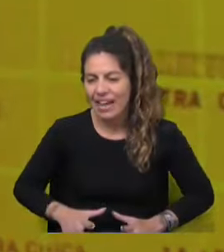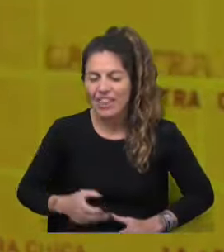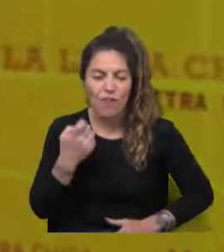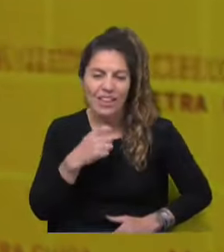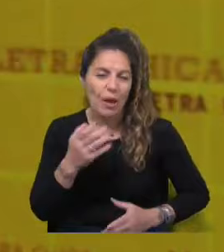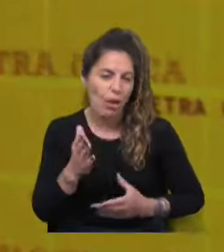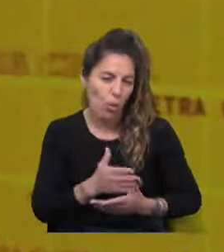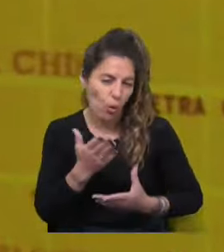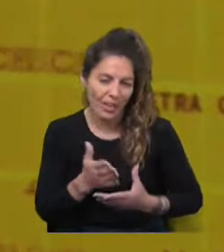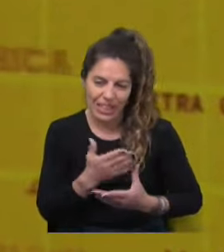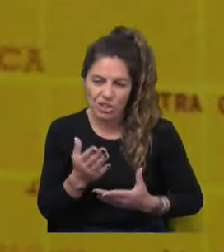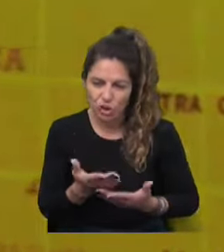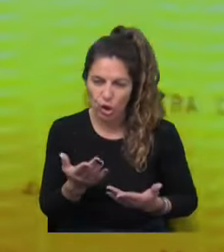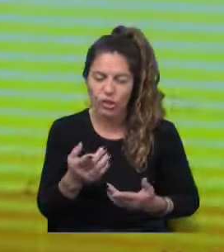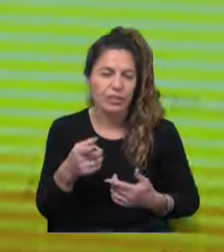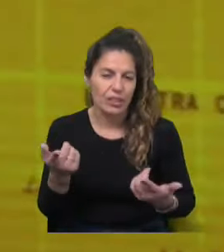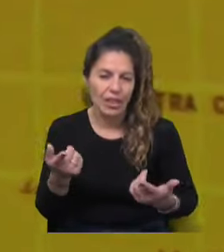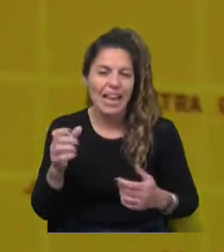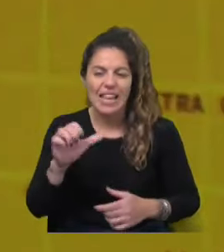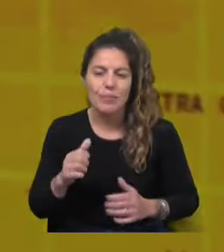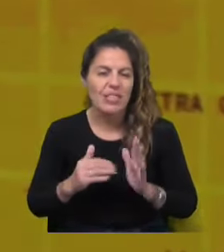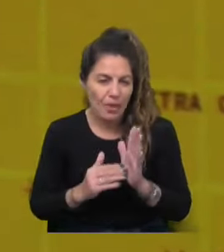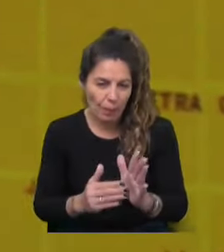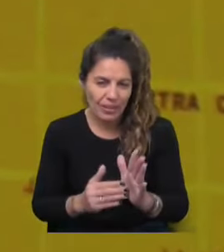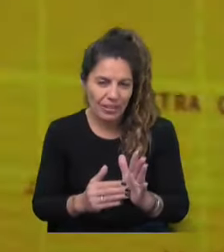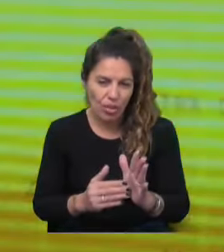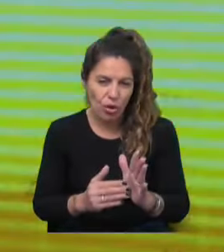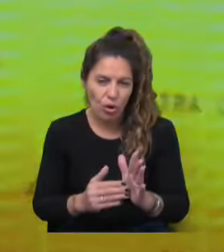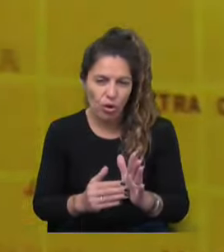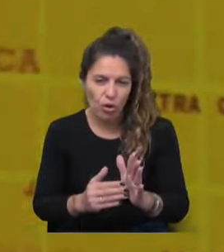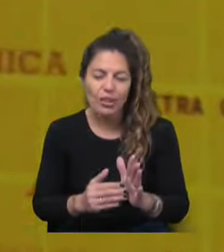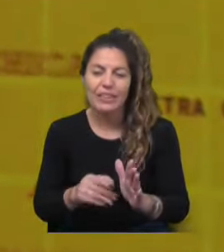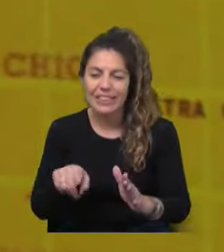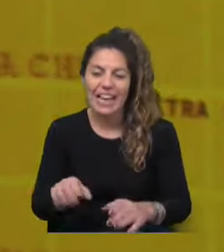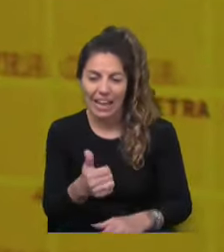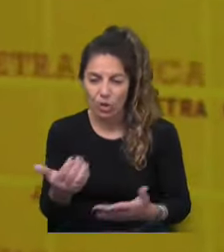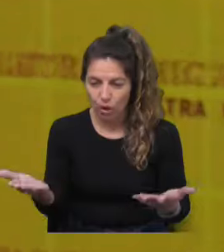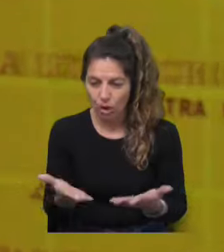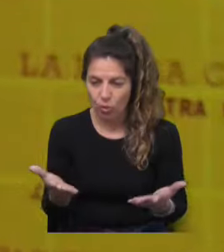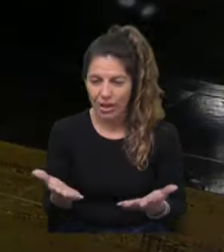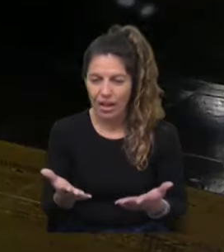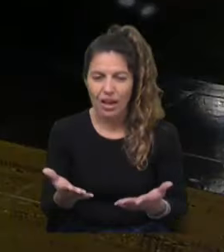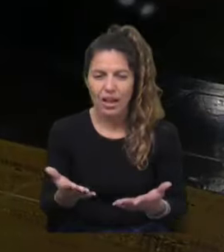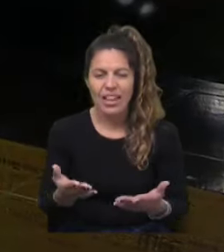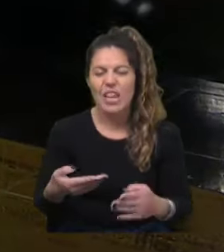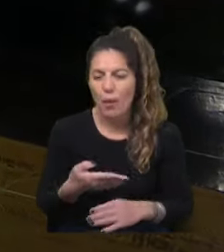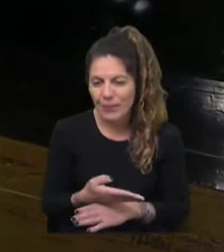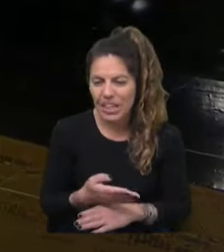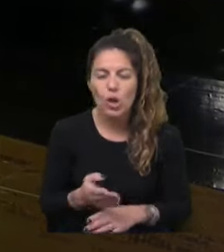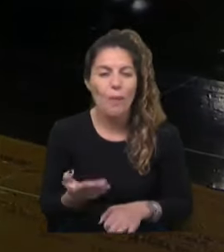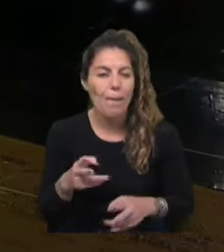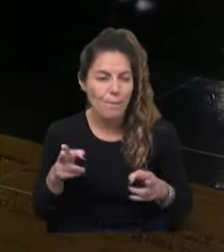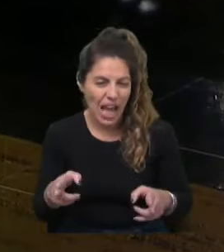una documentación, incluso las empresas que se habían presentado el llamado anterior, incluso esta americana que ganó ahora, estaba pidiendo más plazo.